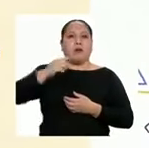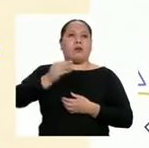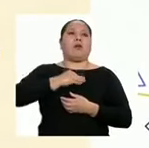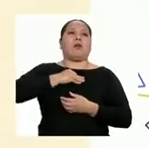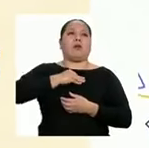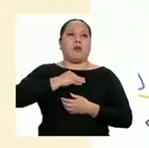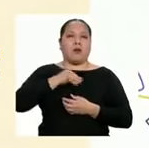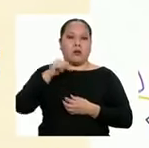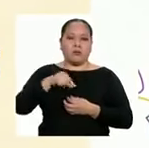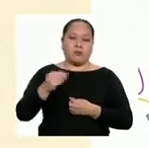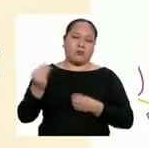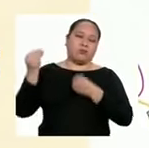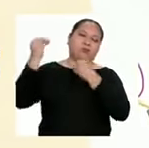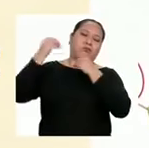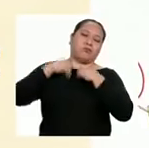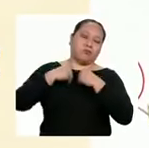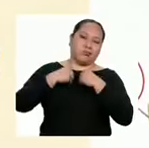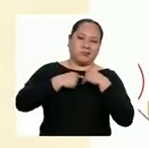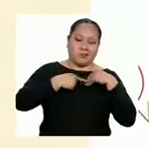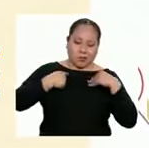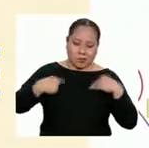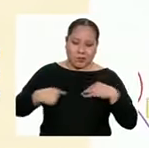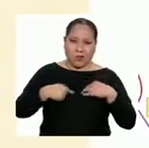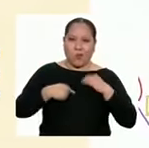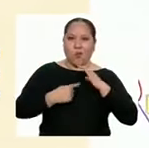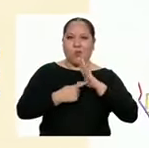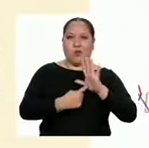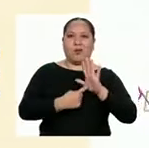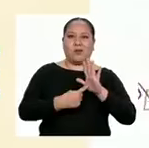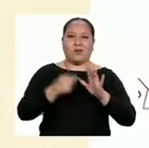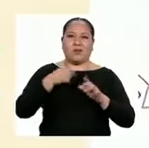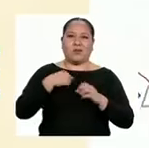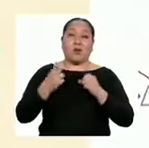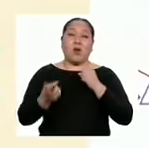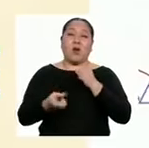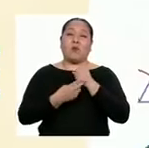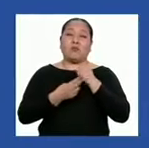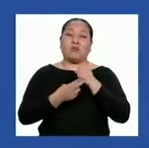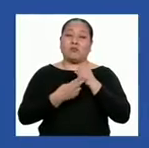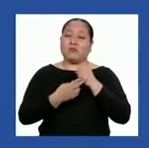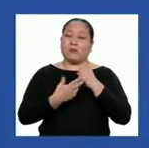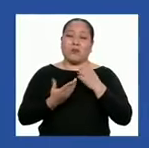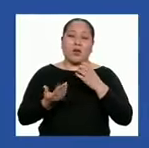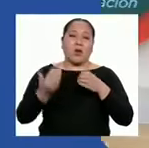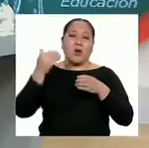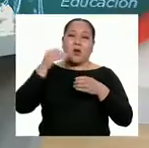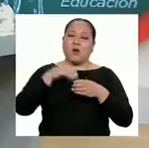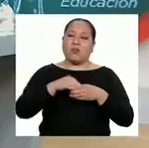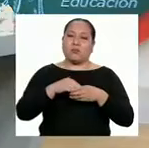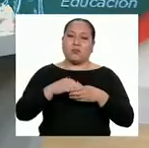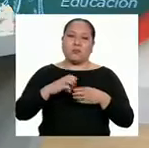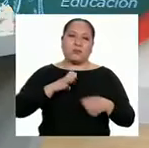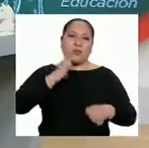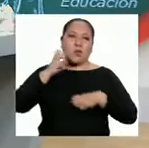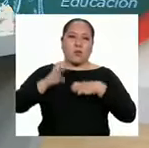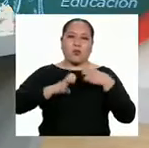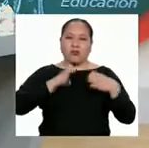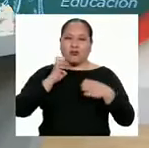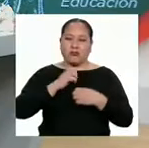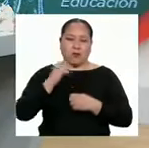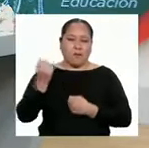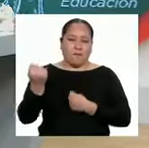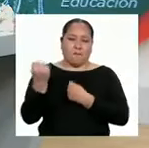que tienen que cargar, ejerciendo un peso emocional y social muy fuerte. Ahí va mi